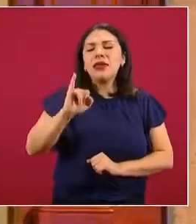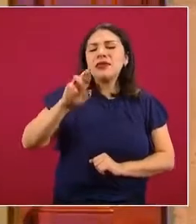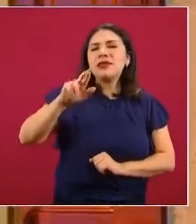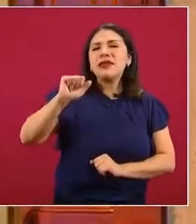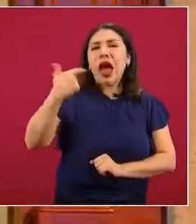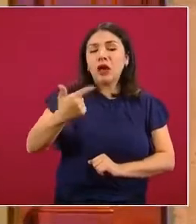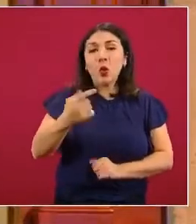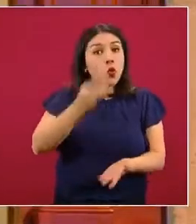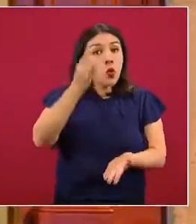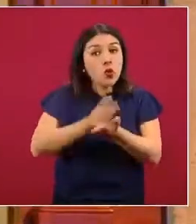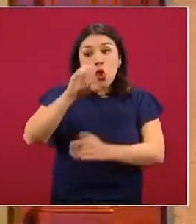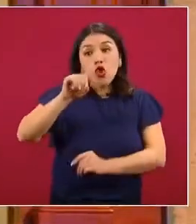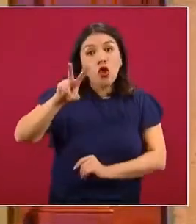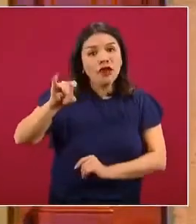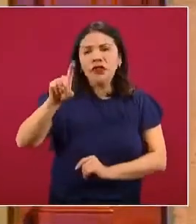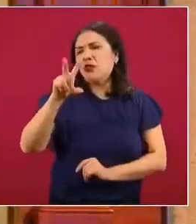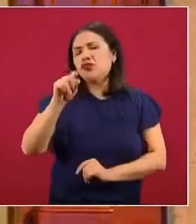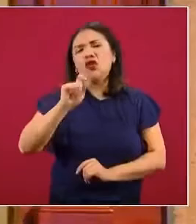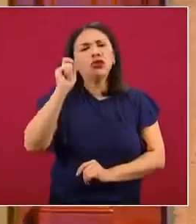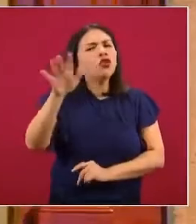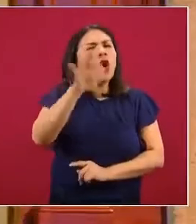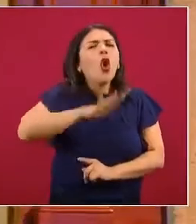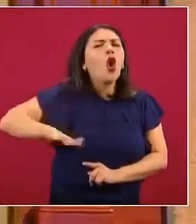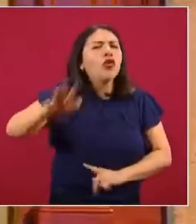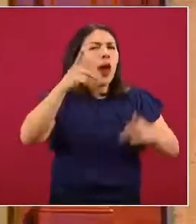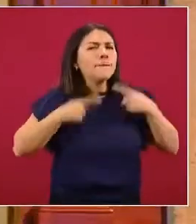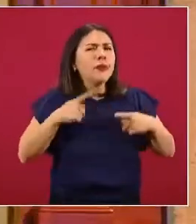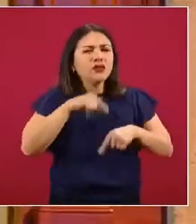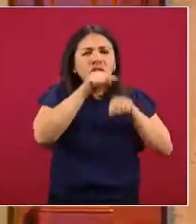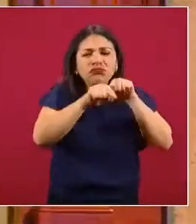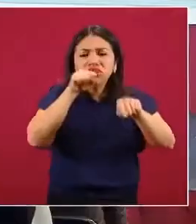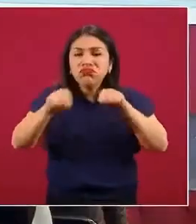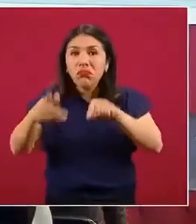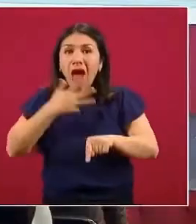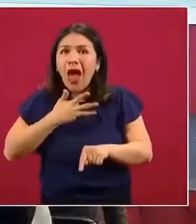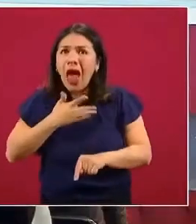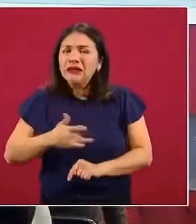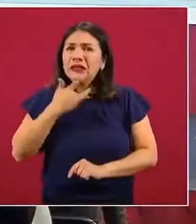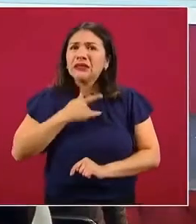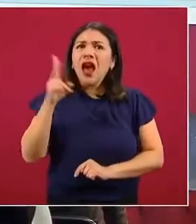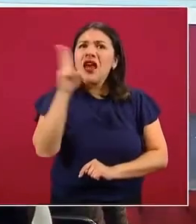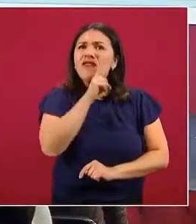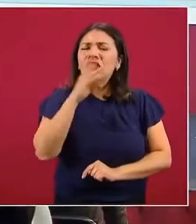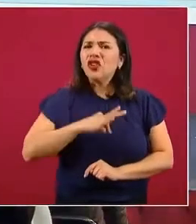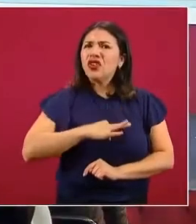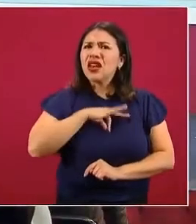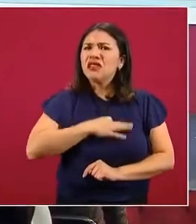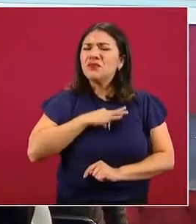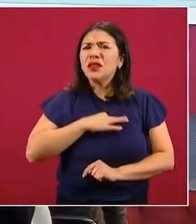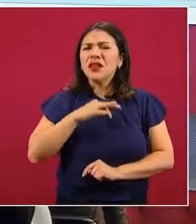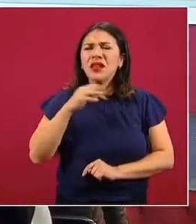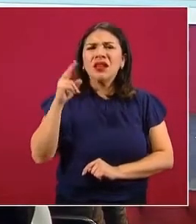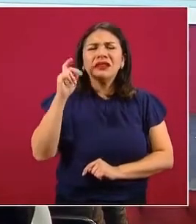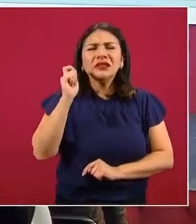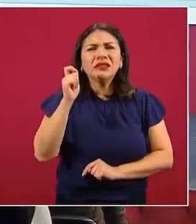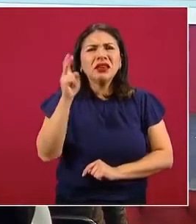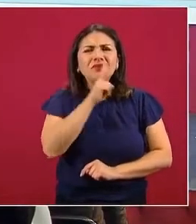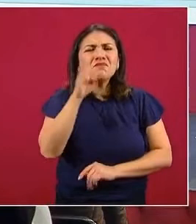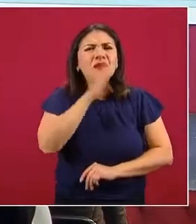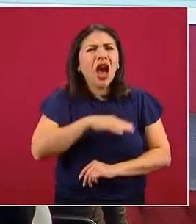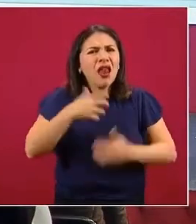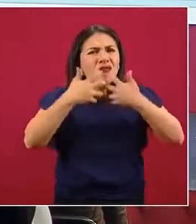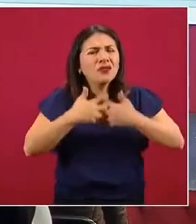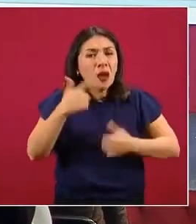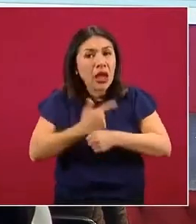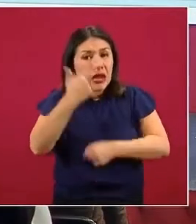camas específicas para COVID, sino son para todas aquellas personas que presenten infección respiratoria aguda grave, tanto en lo